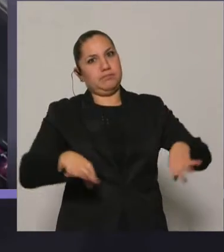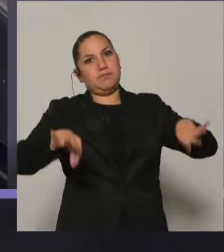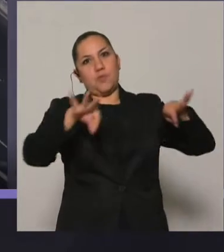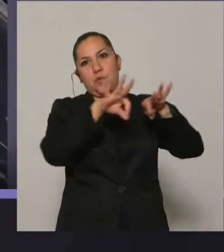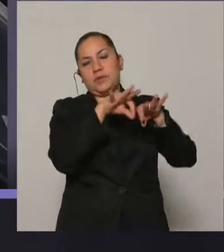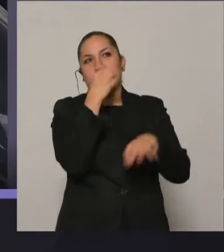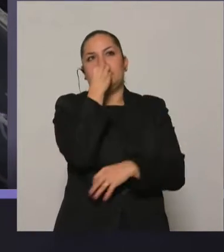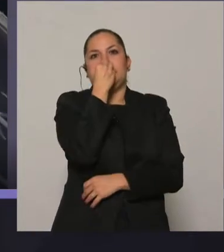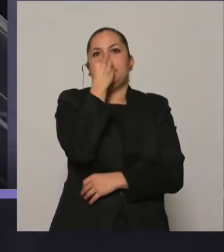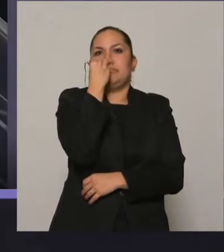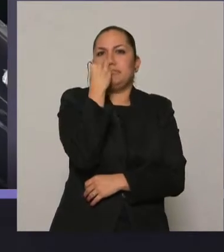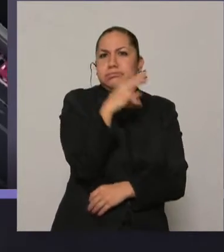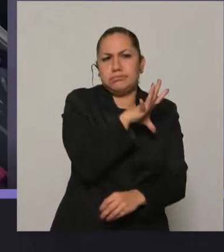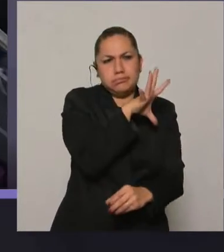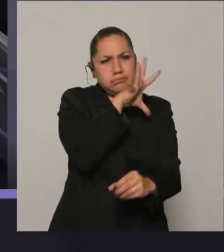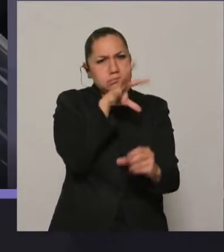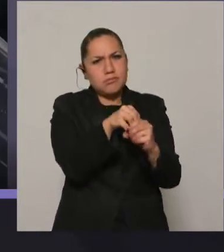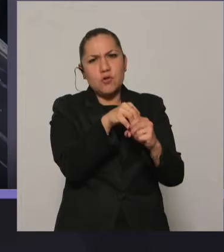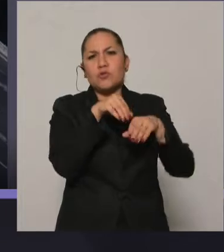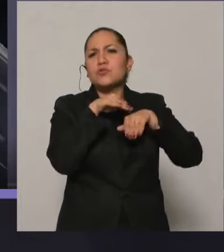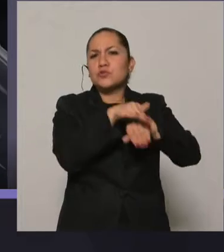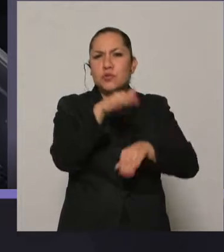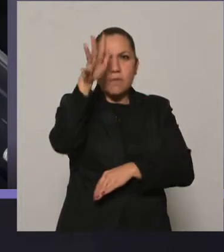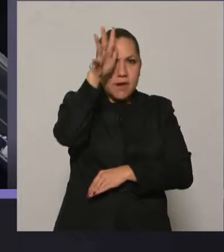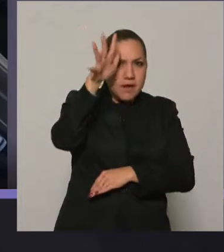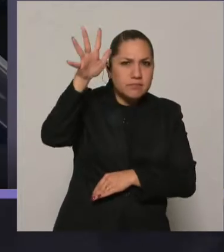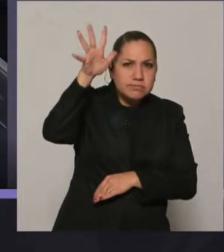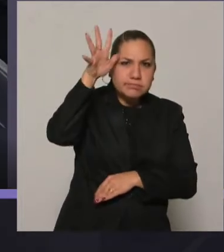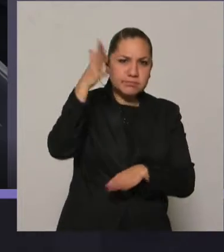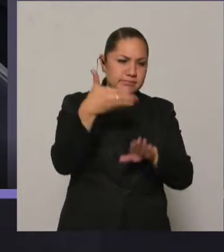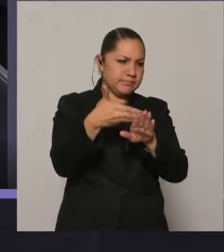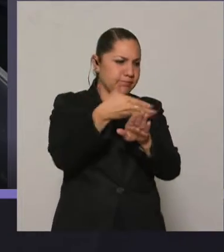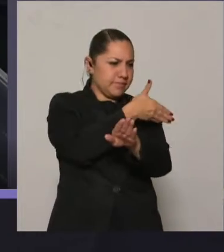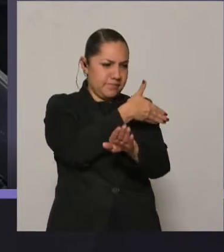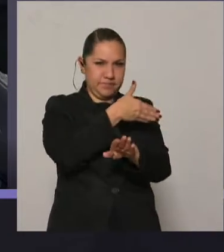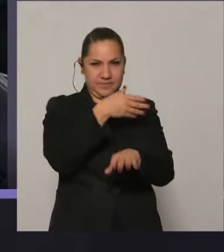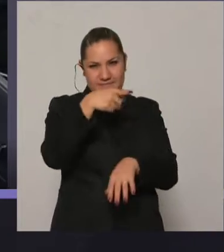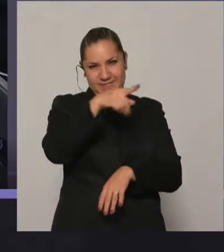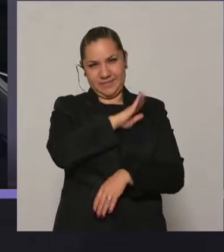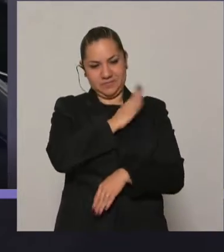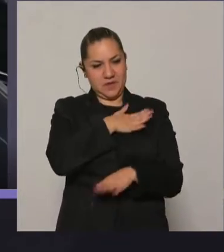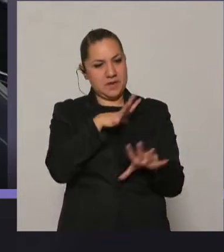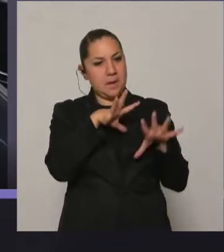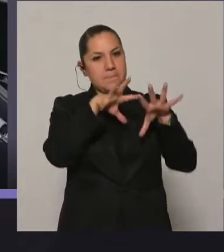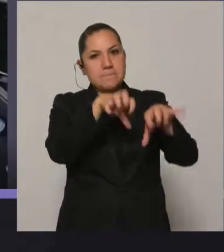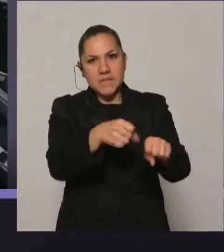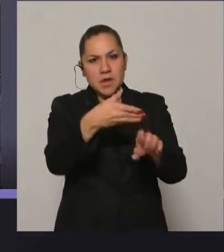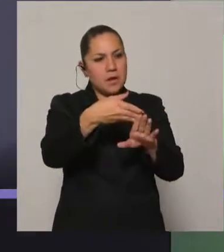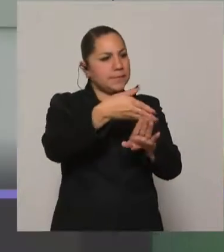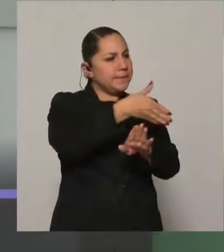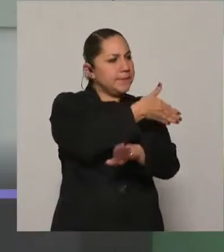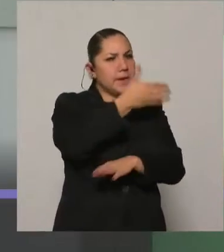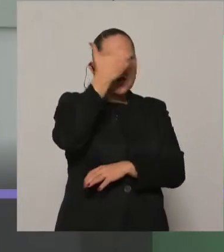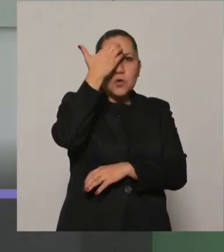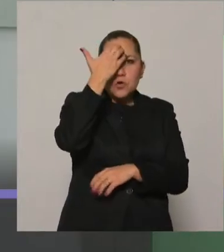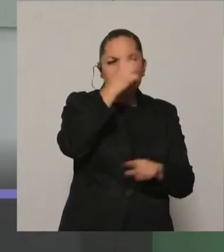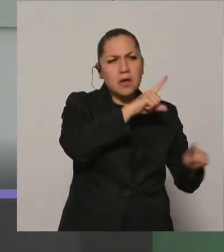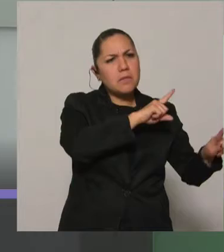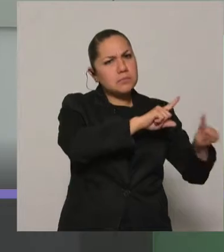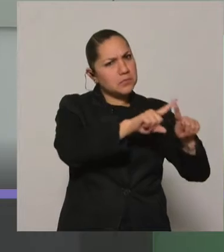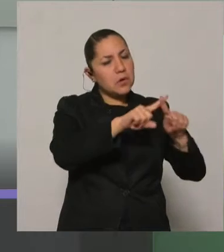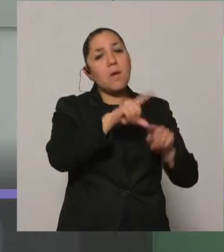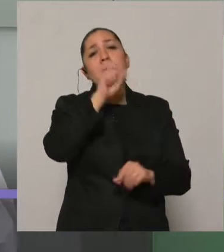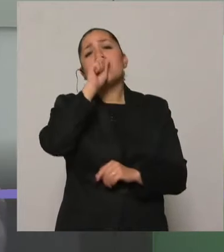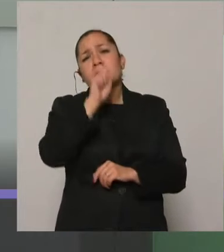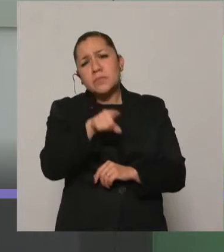principal en materia de arqueología prehispánica de la Ciudad de México, sin contar lo que tú dices, la cantidad de edificios coloniales que hay en el